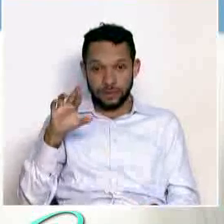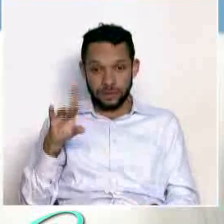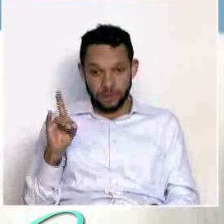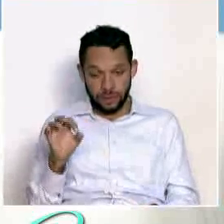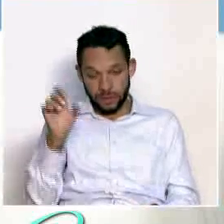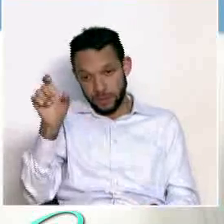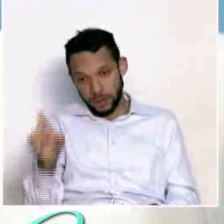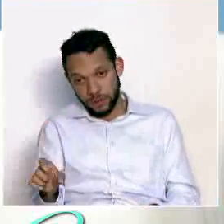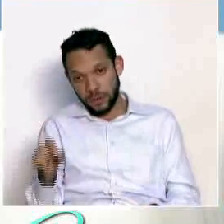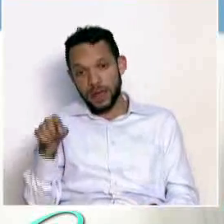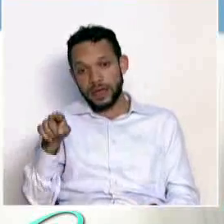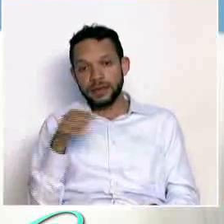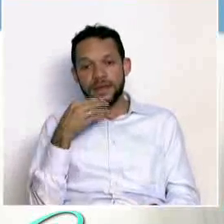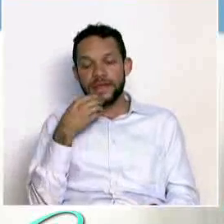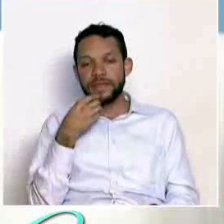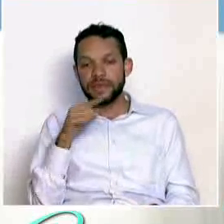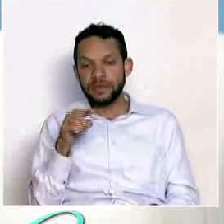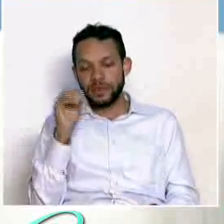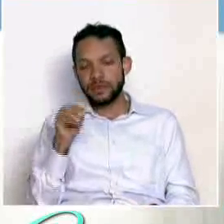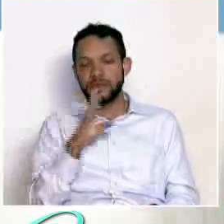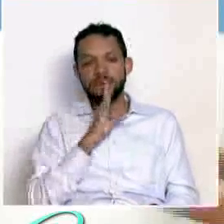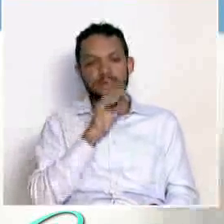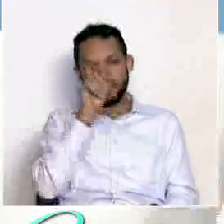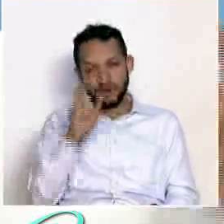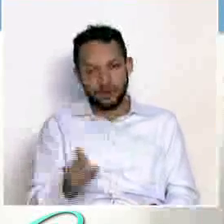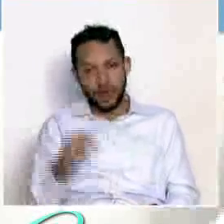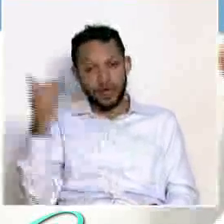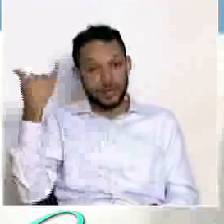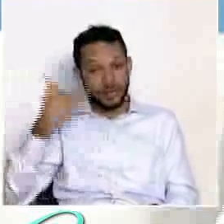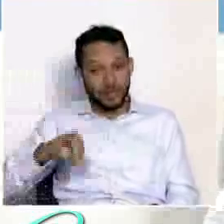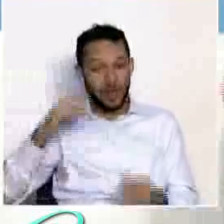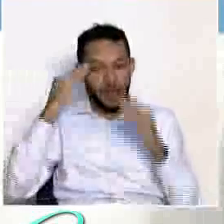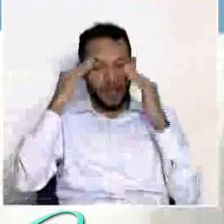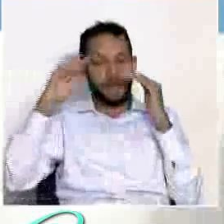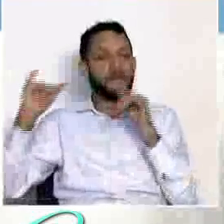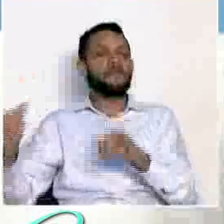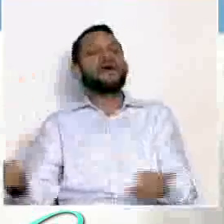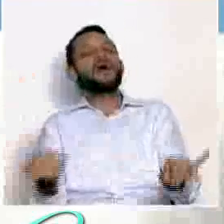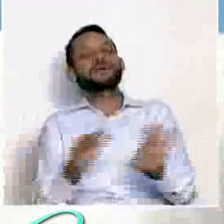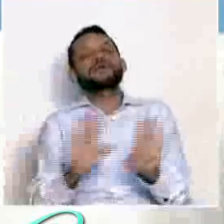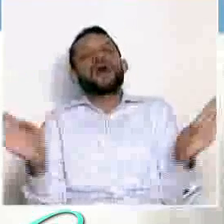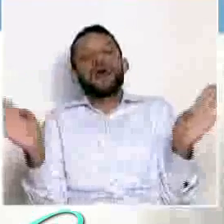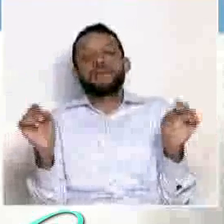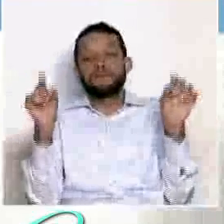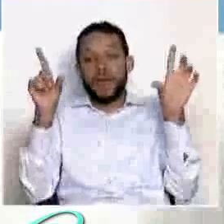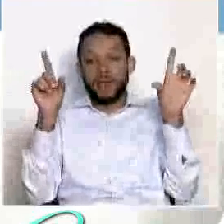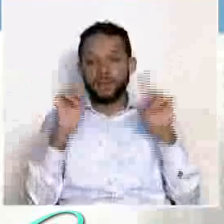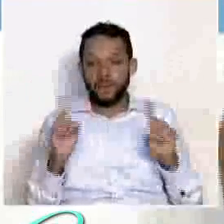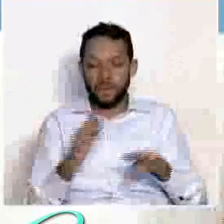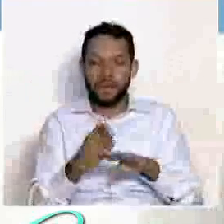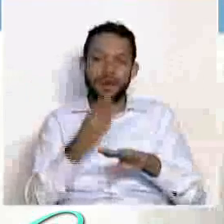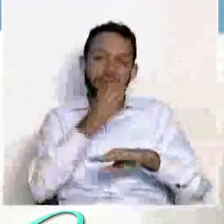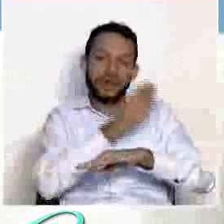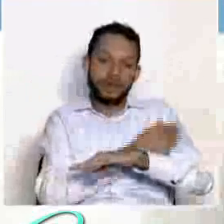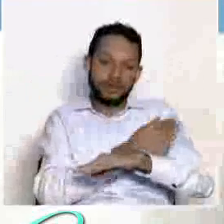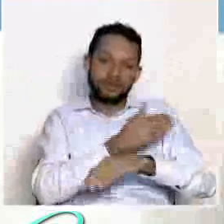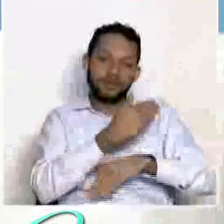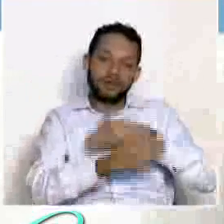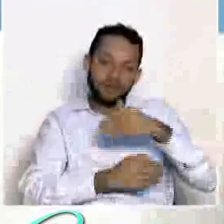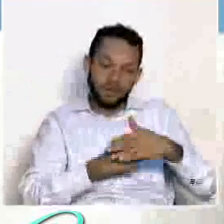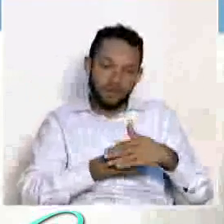con el paciente, que ya les contaré. Y no es que ya acá en televisión por mostrar y descrestar y esto, no, debe haber un